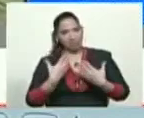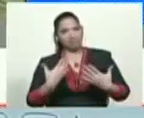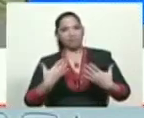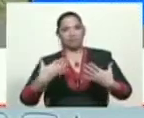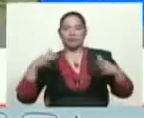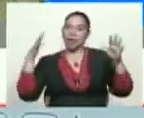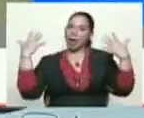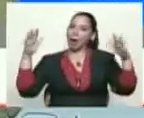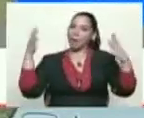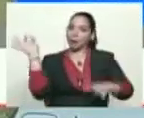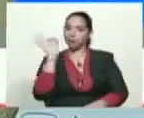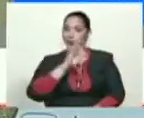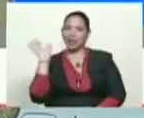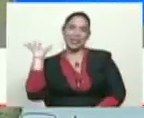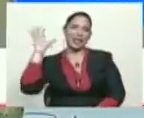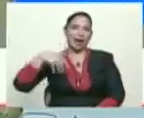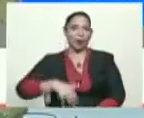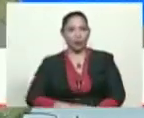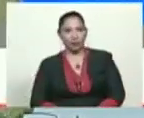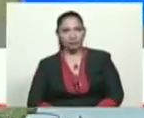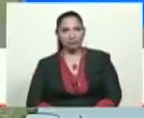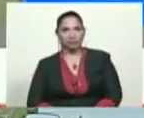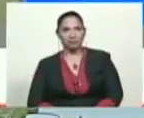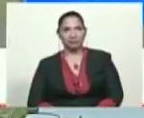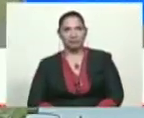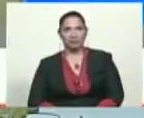barquisimeto na jugar a barquisimeto